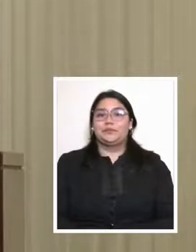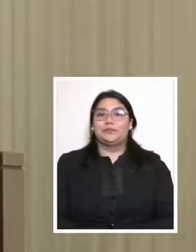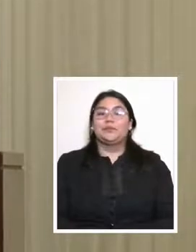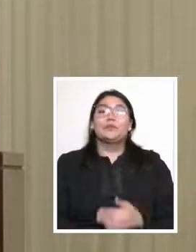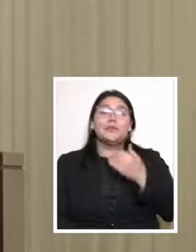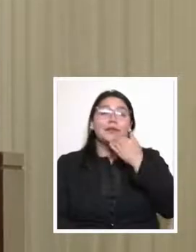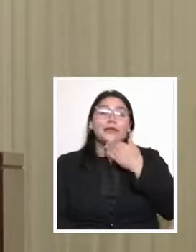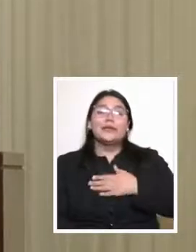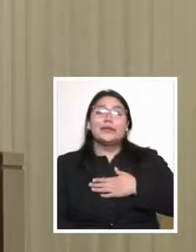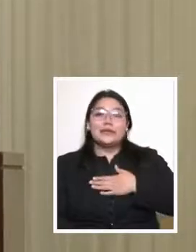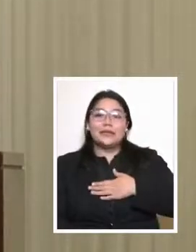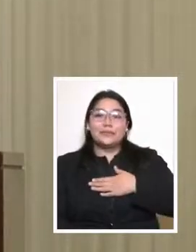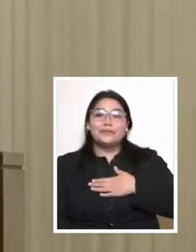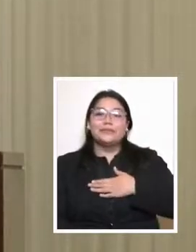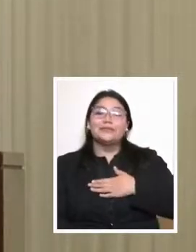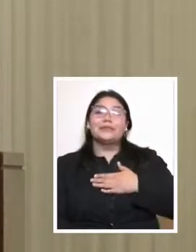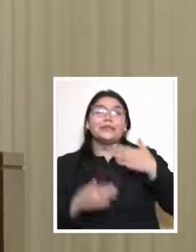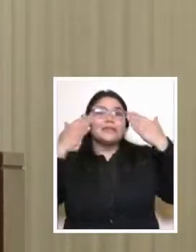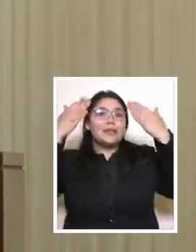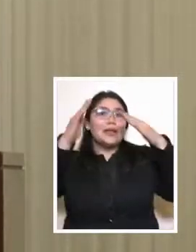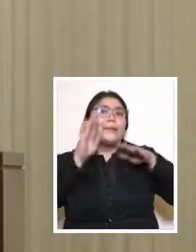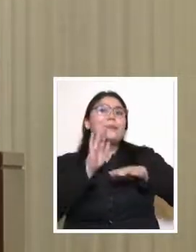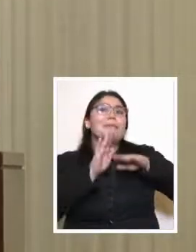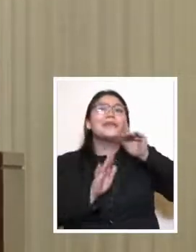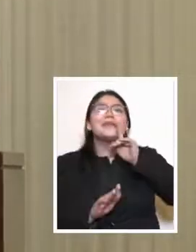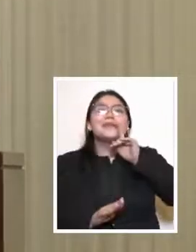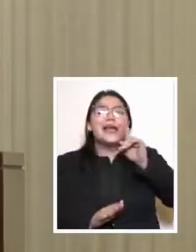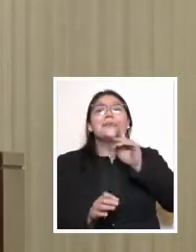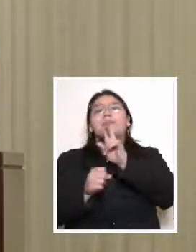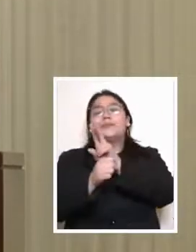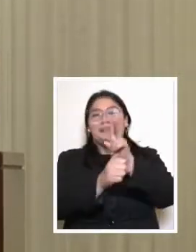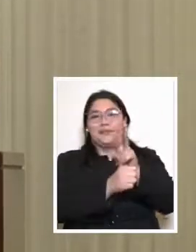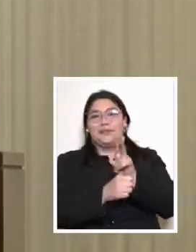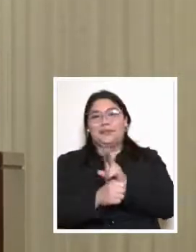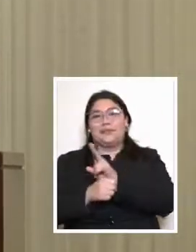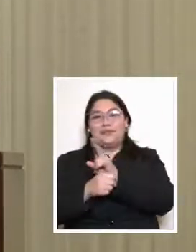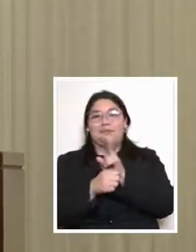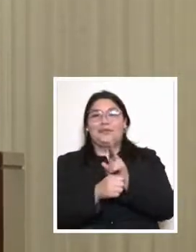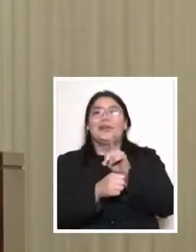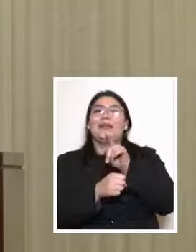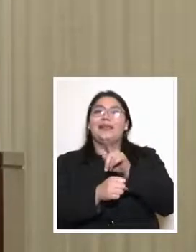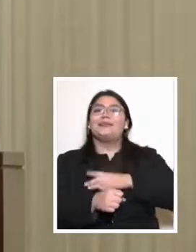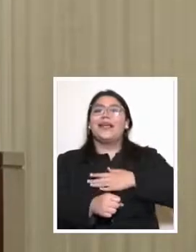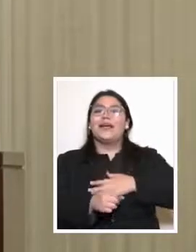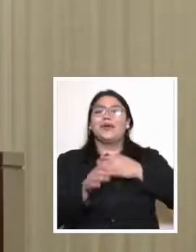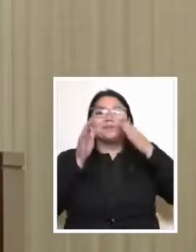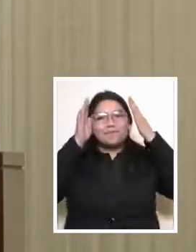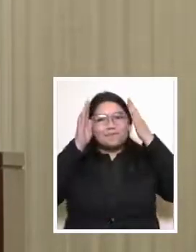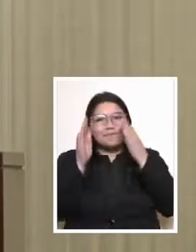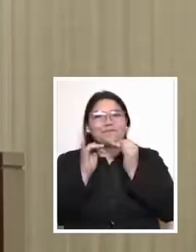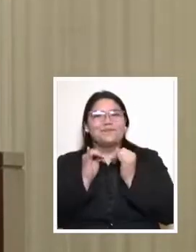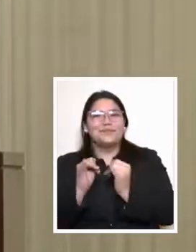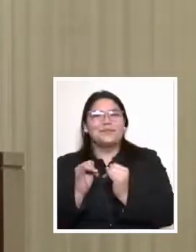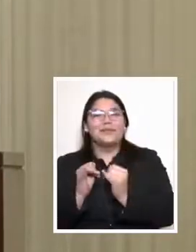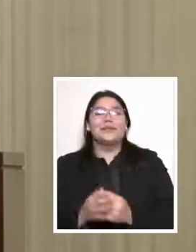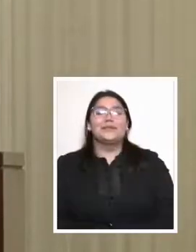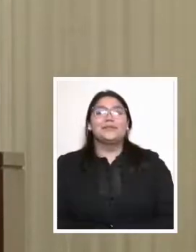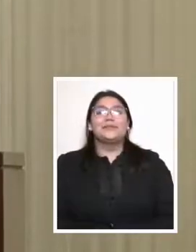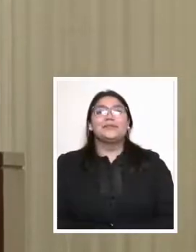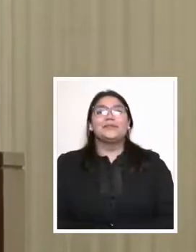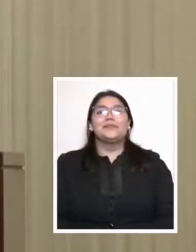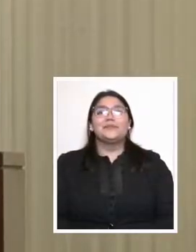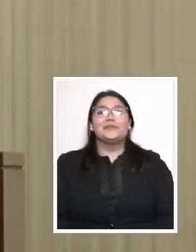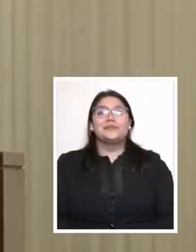también quiero saludar especialmente a los profesores, que es el mensaje donde queremos y nos interesa llegar. Sabemos,